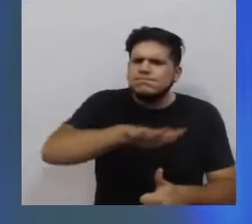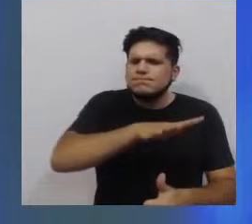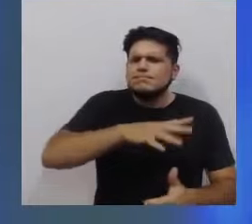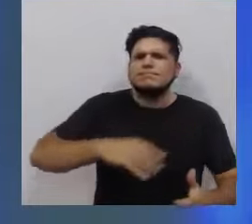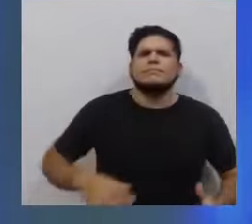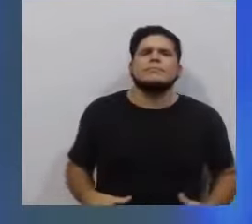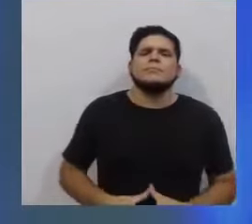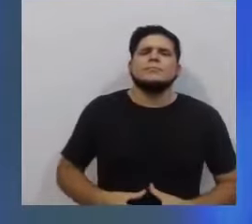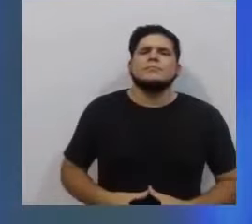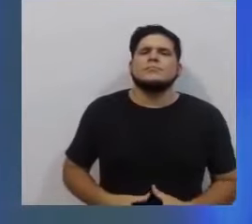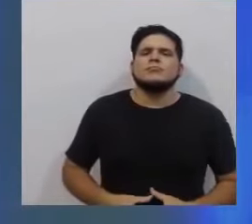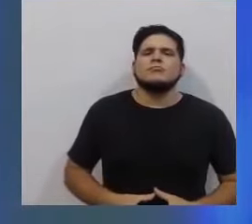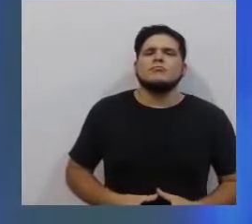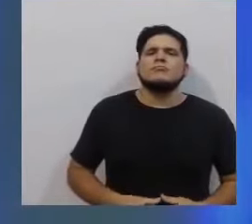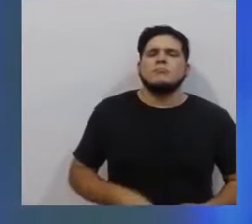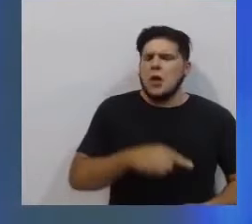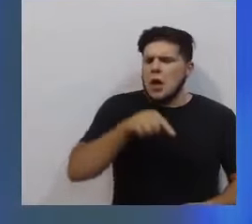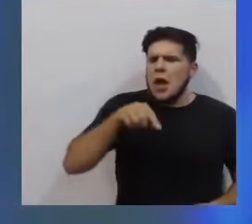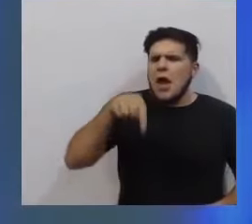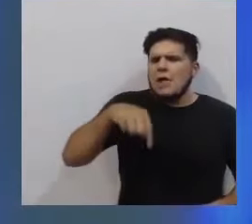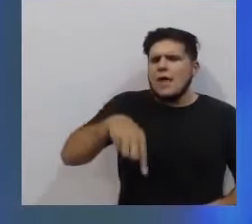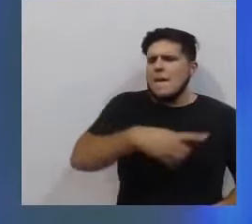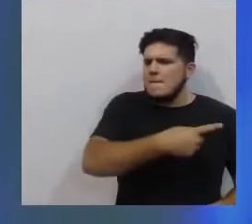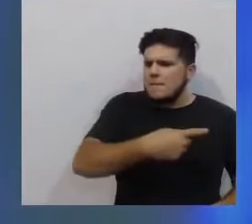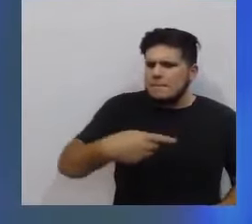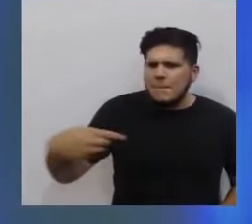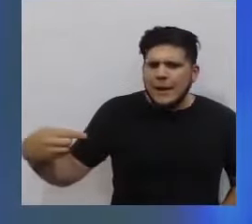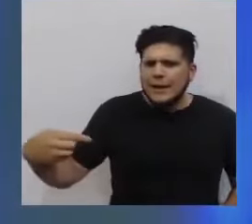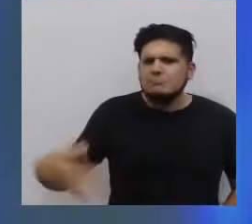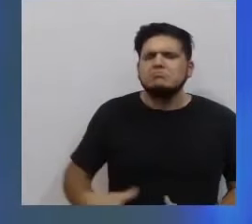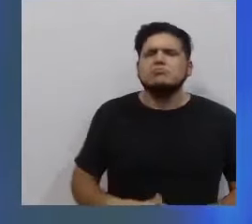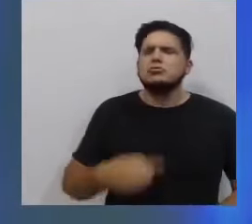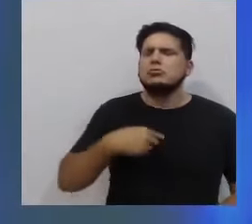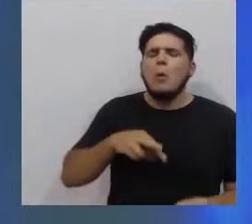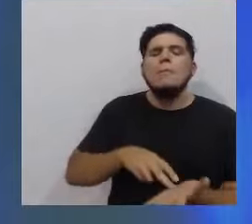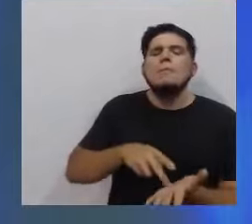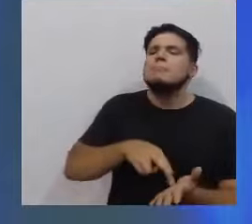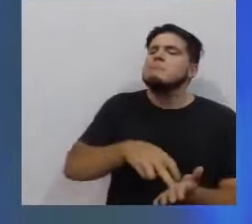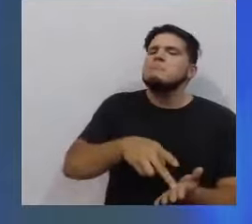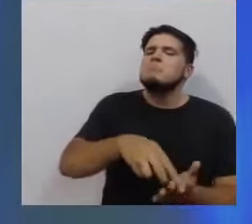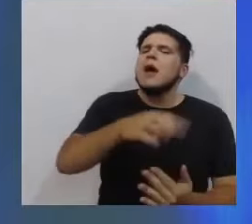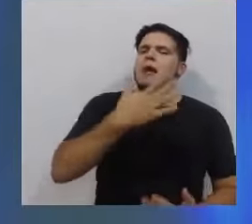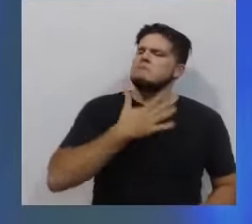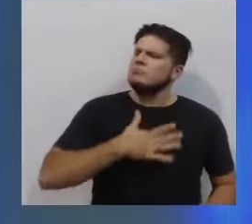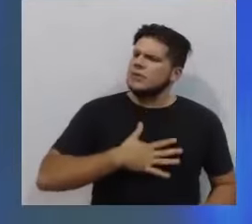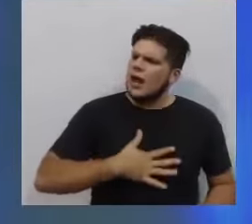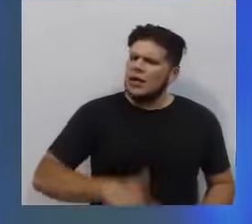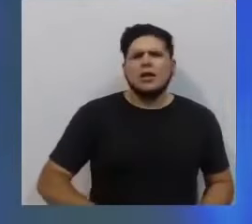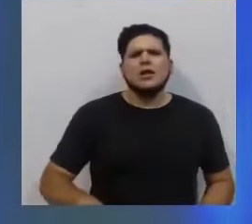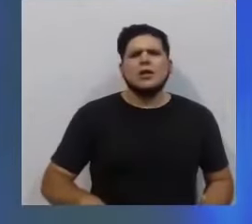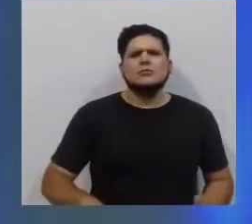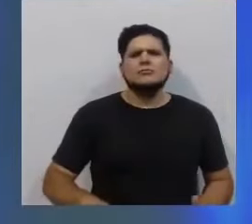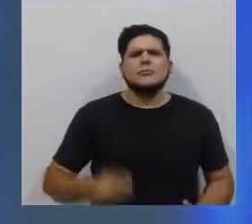voy a caminar esta semana bajo la guía del dios de lo imposible emprenda cada día bajo la